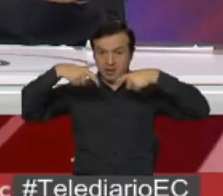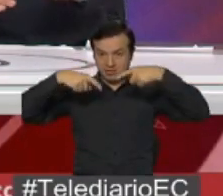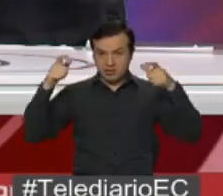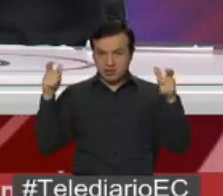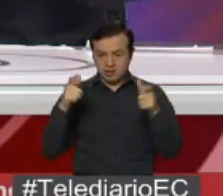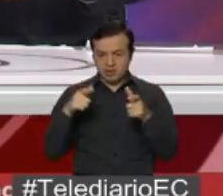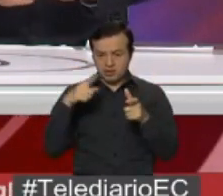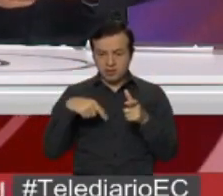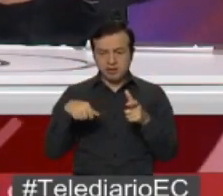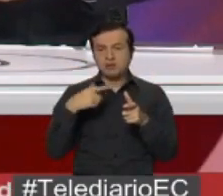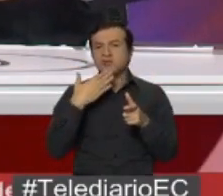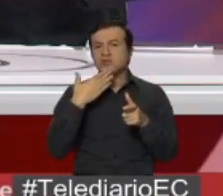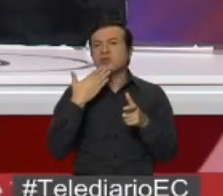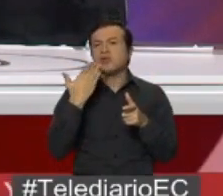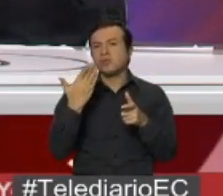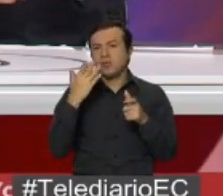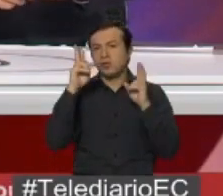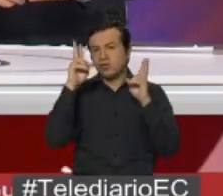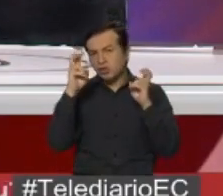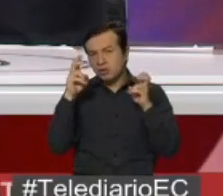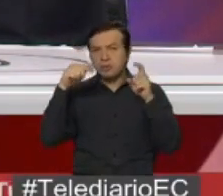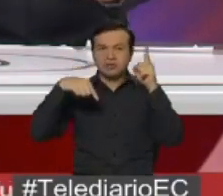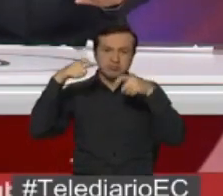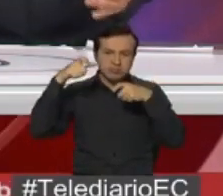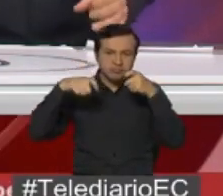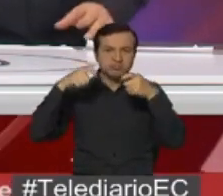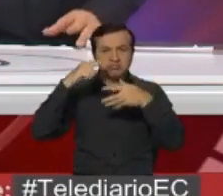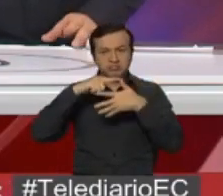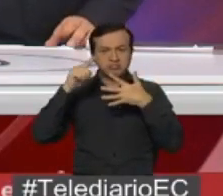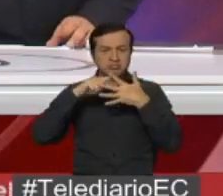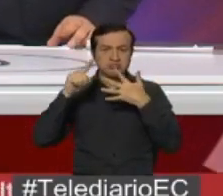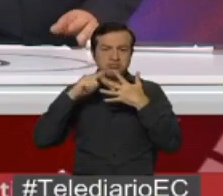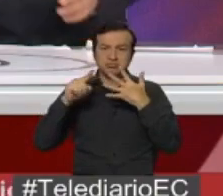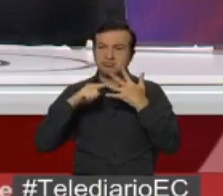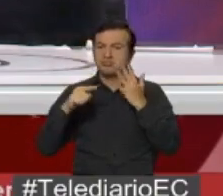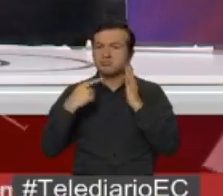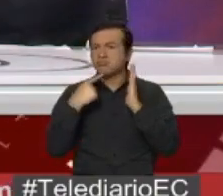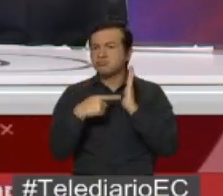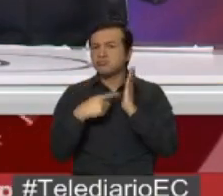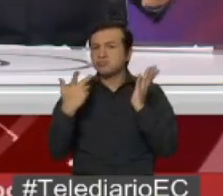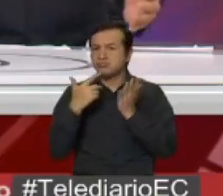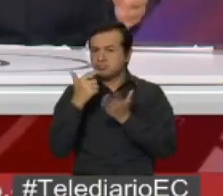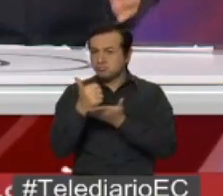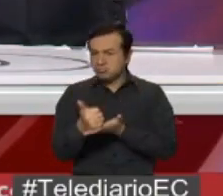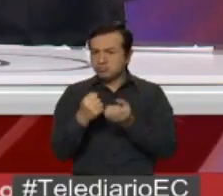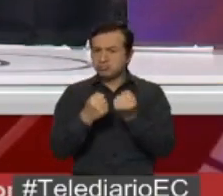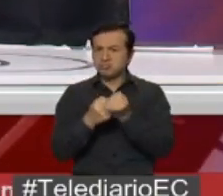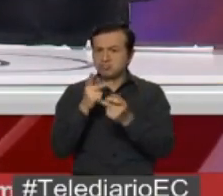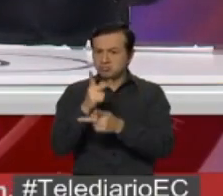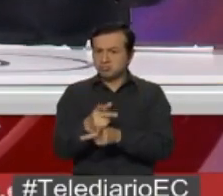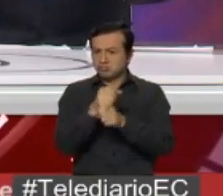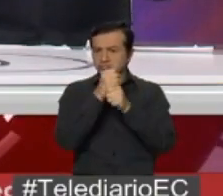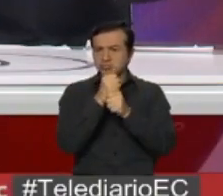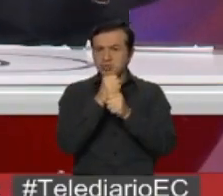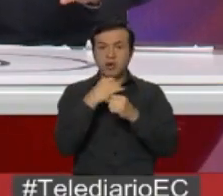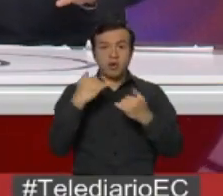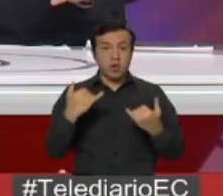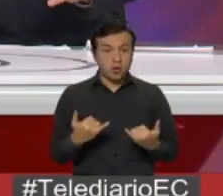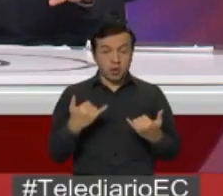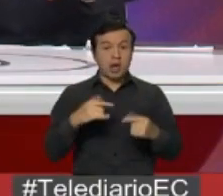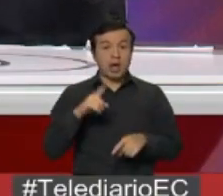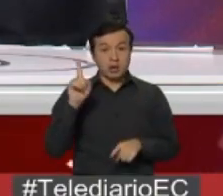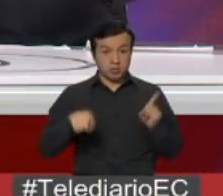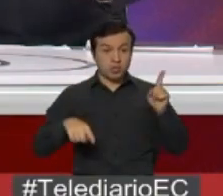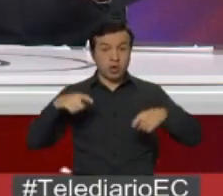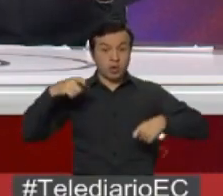mencionaba ahí me refiero al tema de las mutualistas las cooperativas por ejemplo y como se ha brindaba este sector teniendo en cuenta que las cooperativas